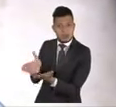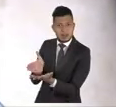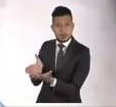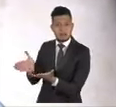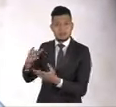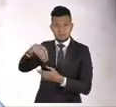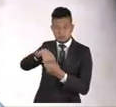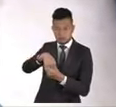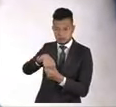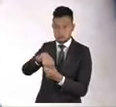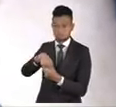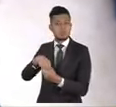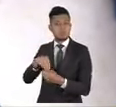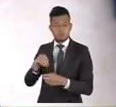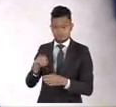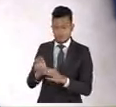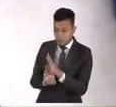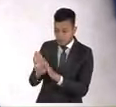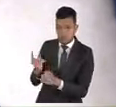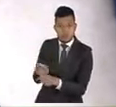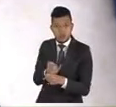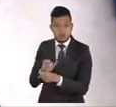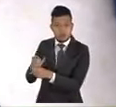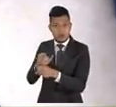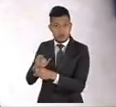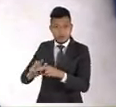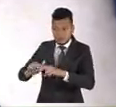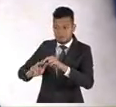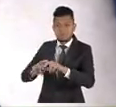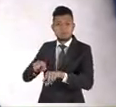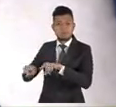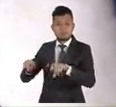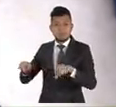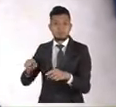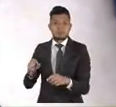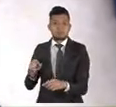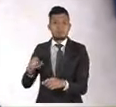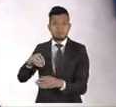de la Facultad de Estudios Internacionales Políticos y Urbanos,